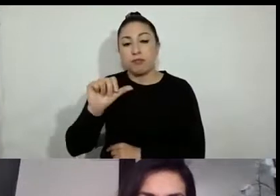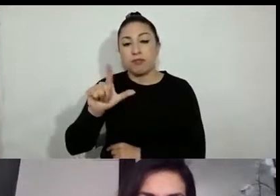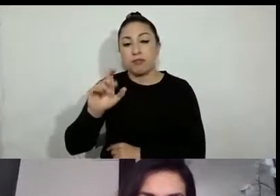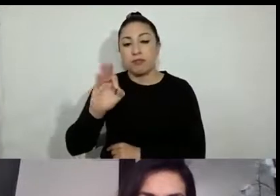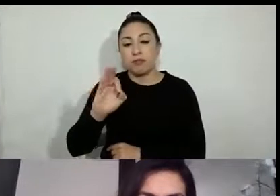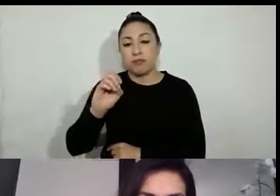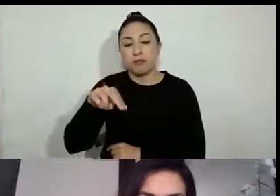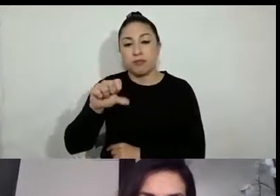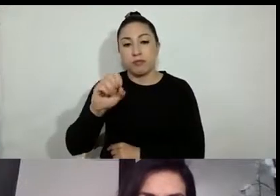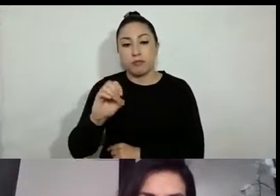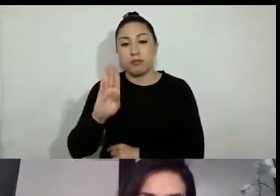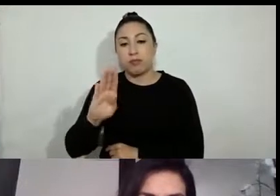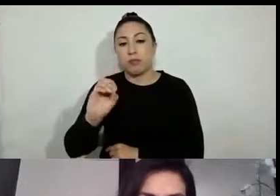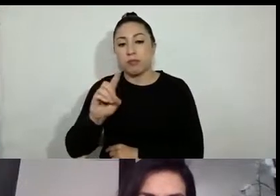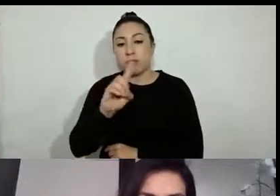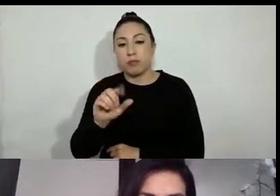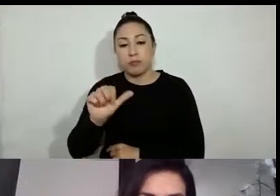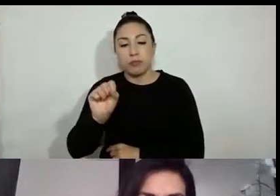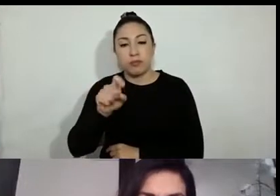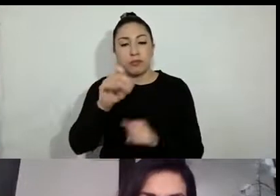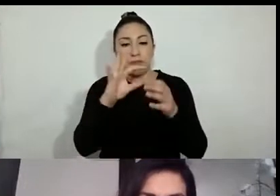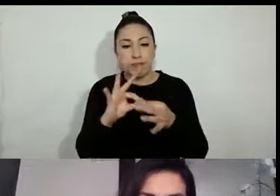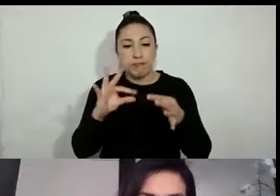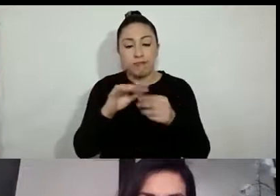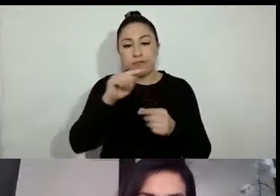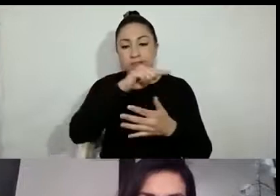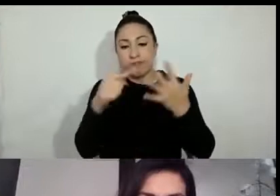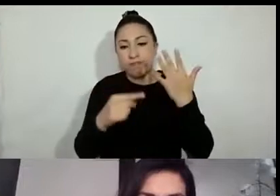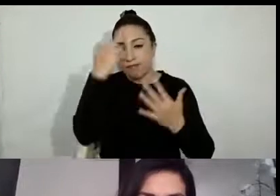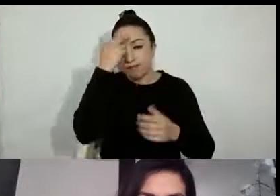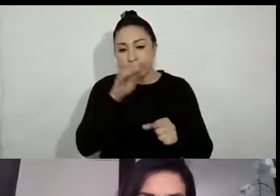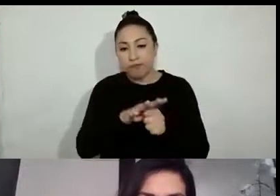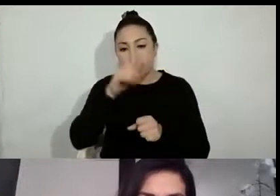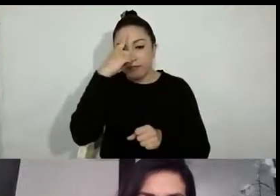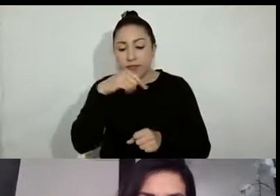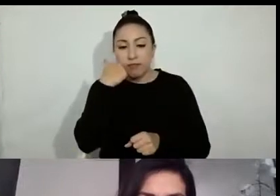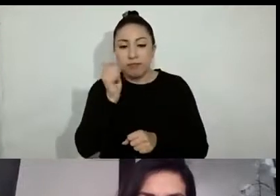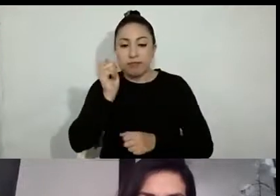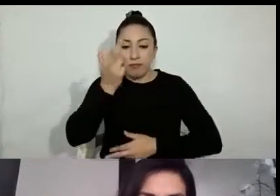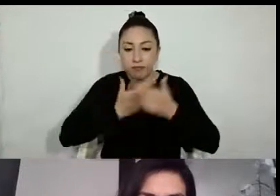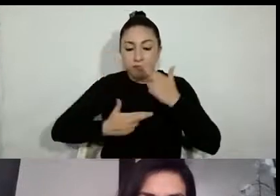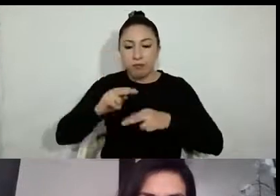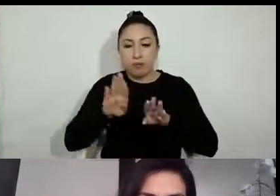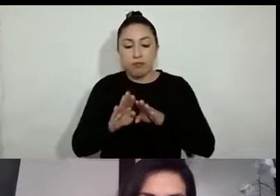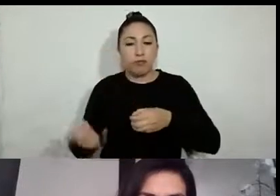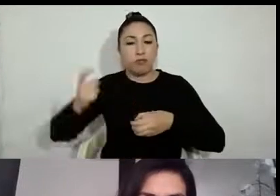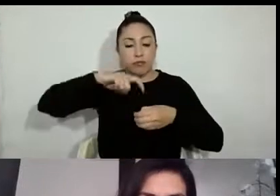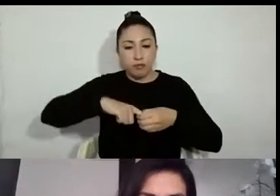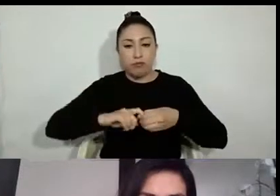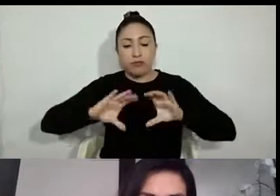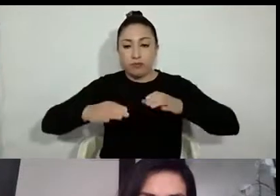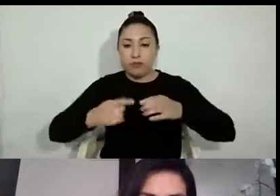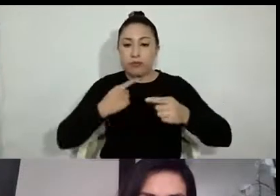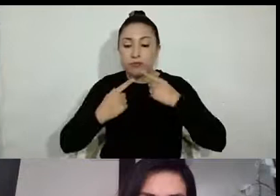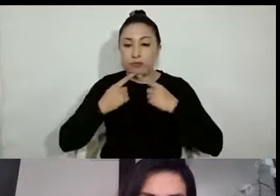Ortiz para que se presente y nos exponga sus razones y consideraciones por las que busca la reelección como consejero honorario